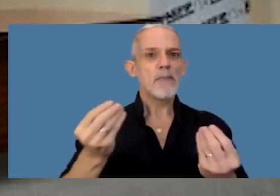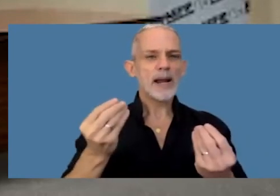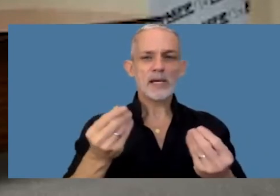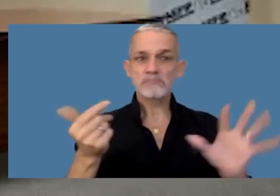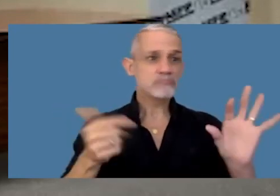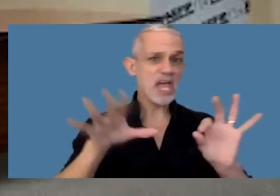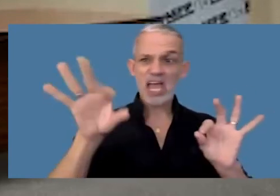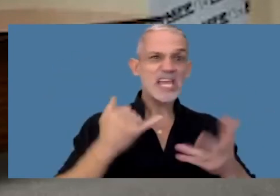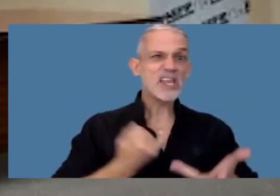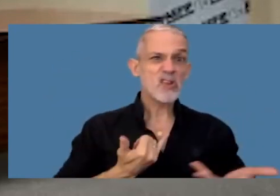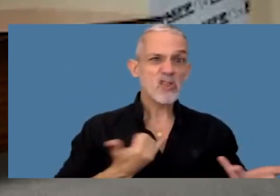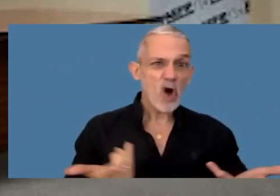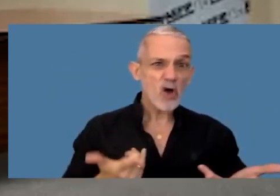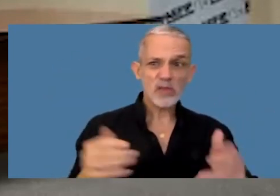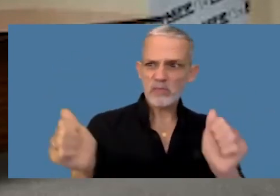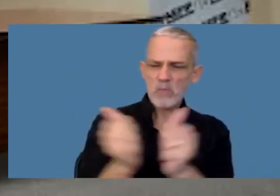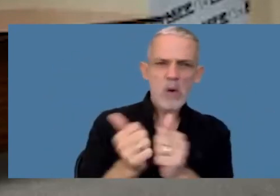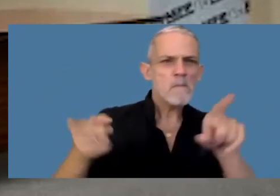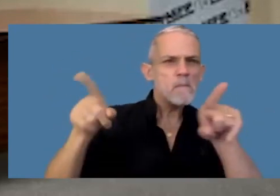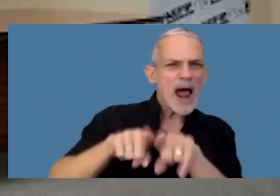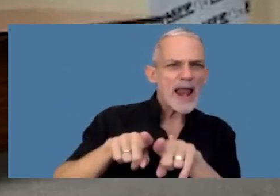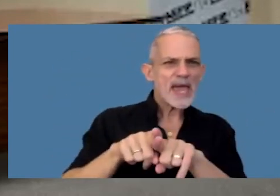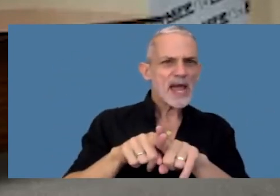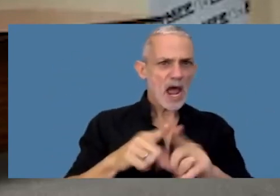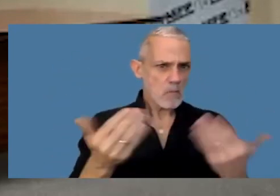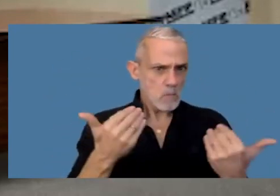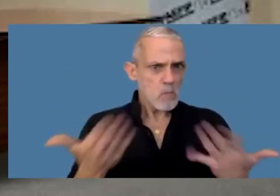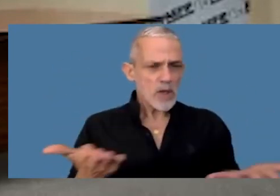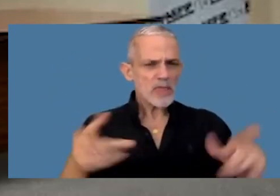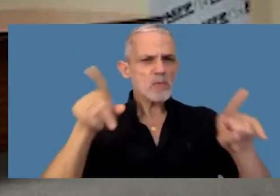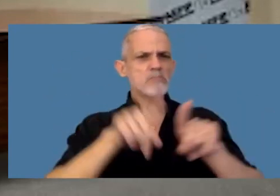quién estar en pareja.